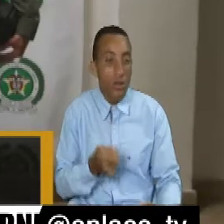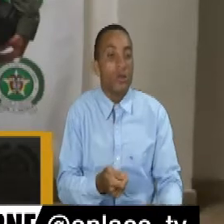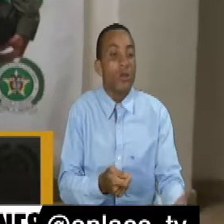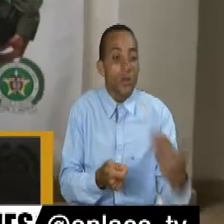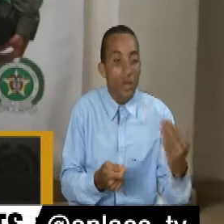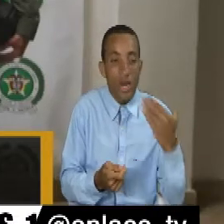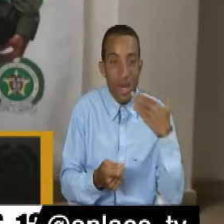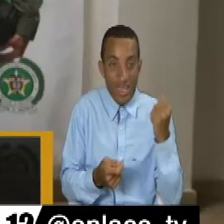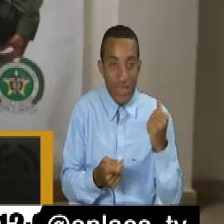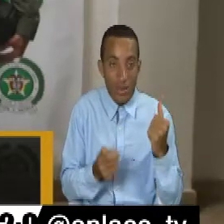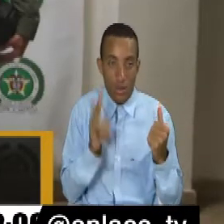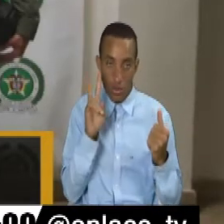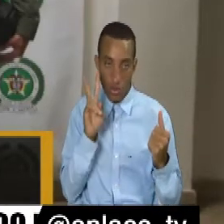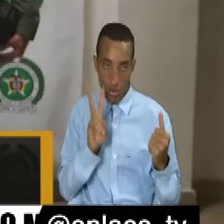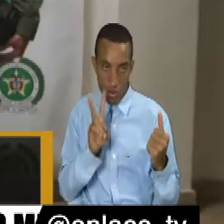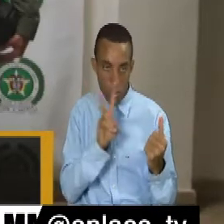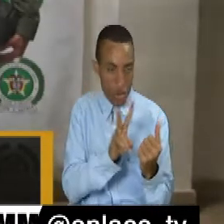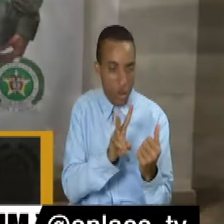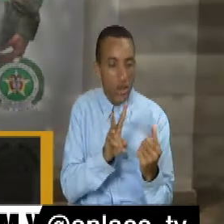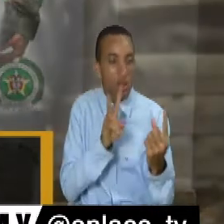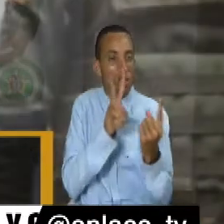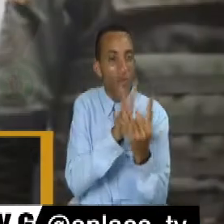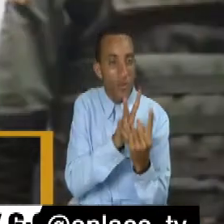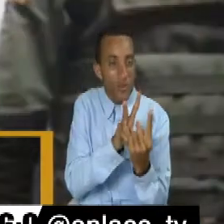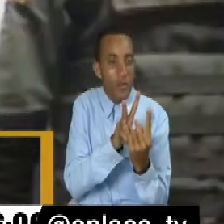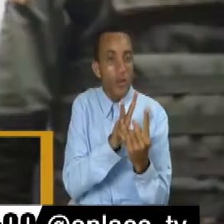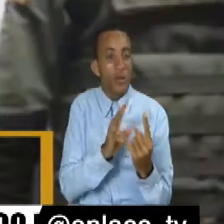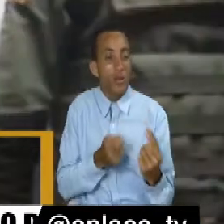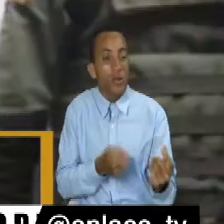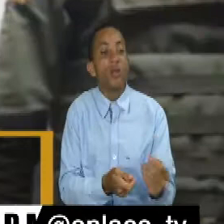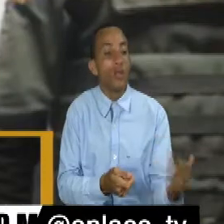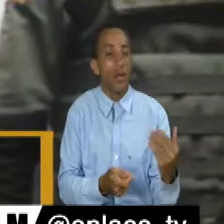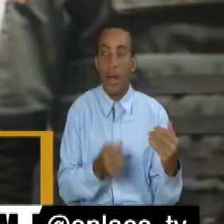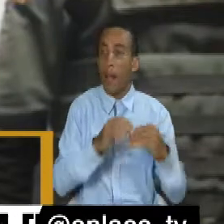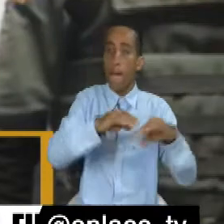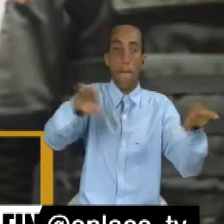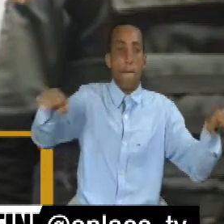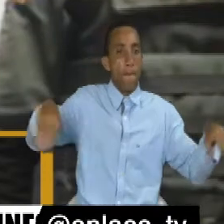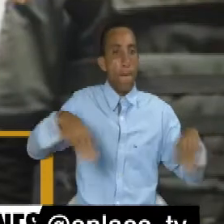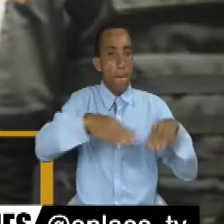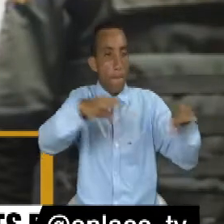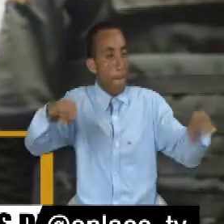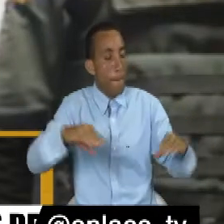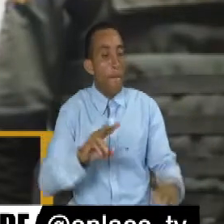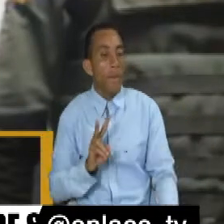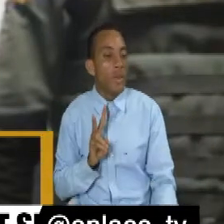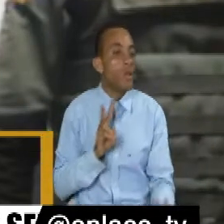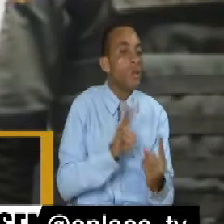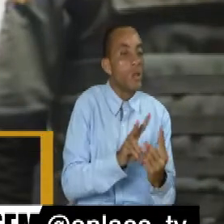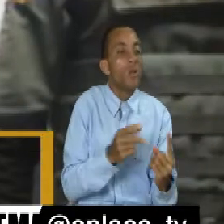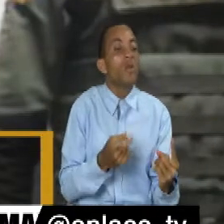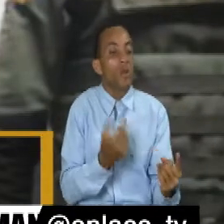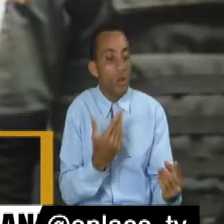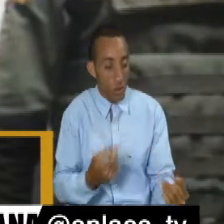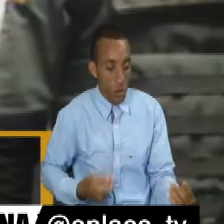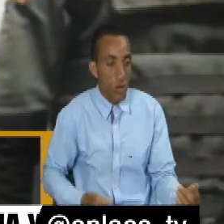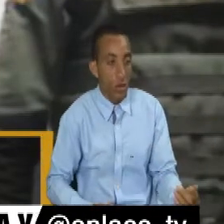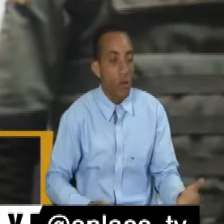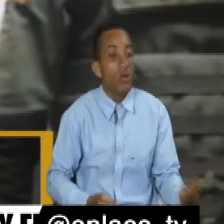femenina. Se encontraba en un lugar pues desolado. Este lo intimida con arma blanca